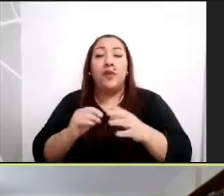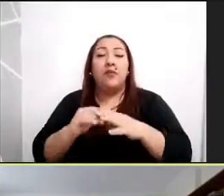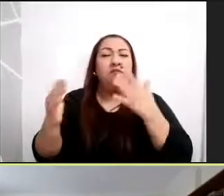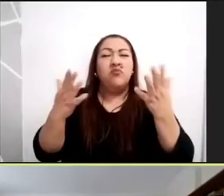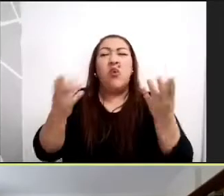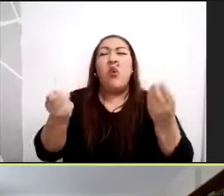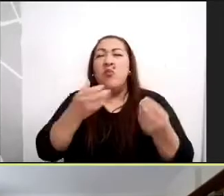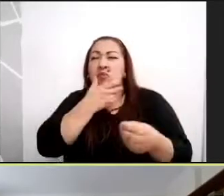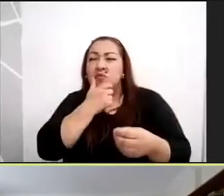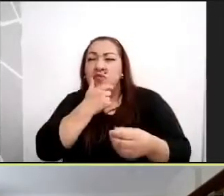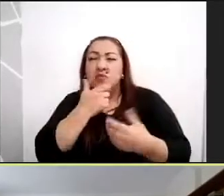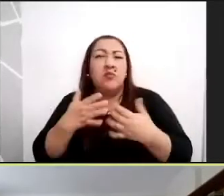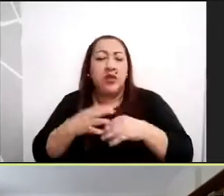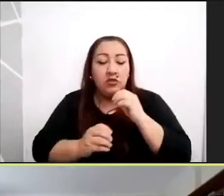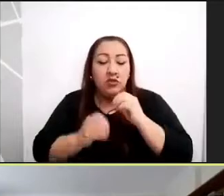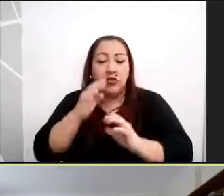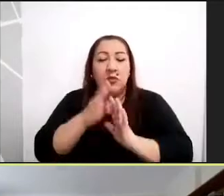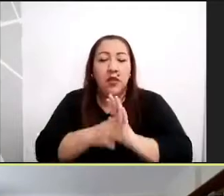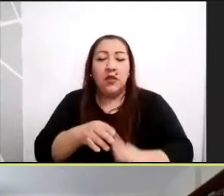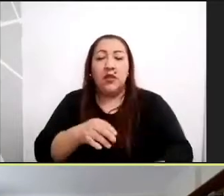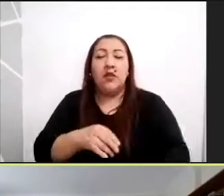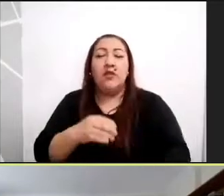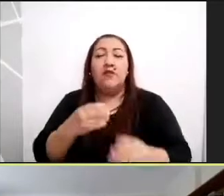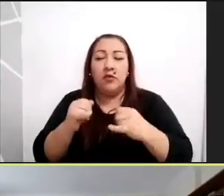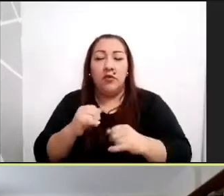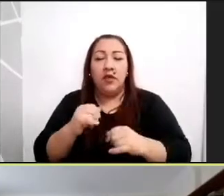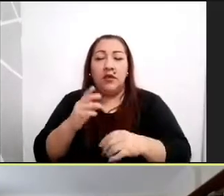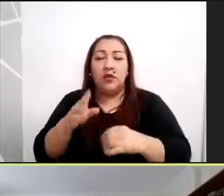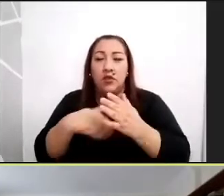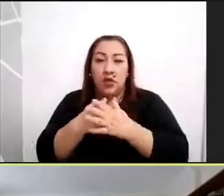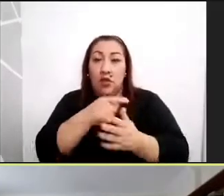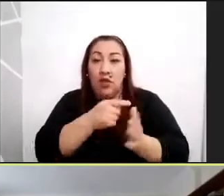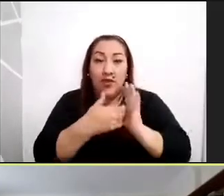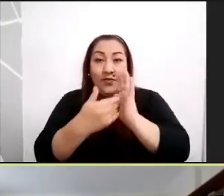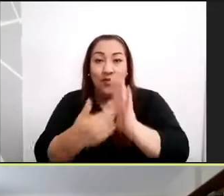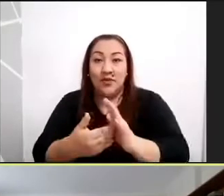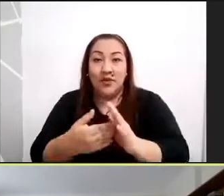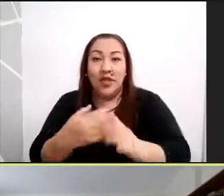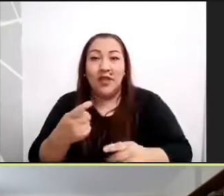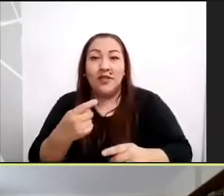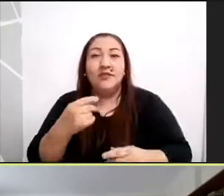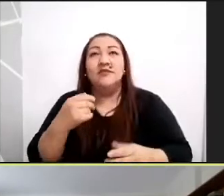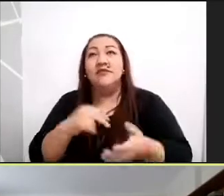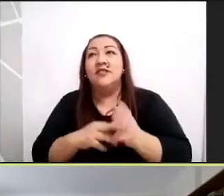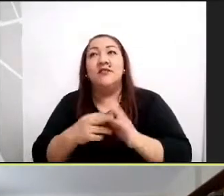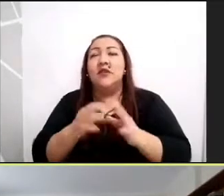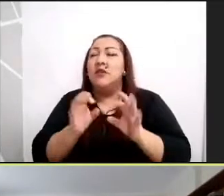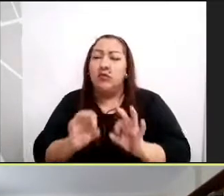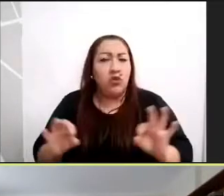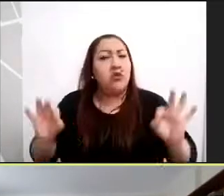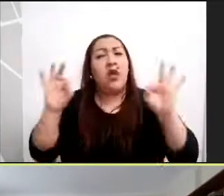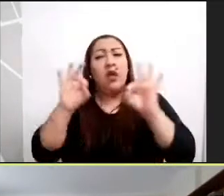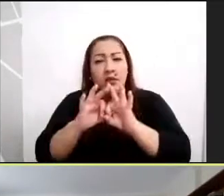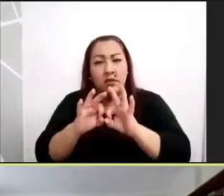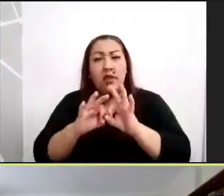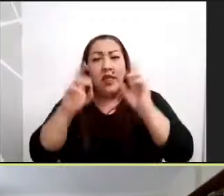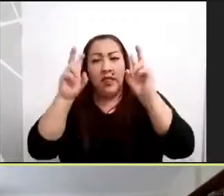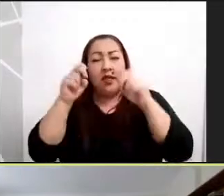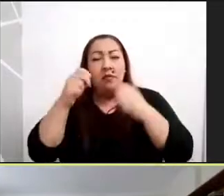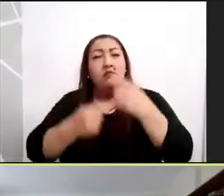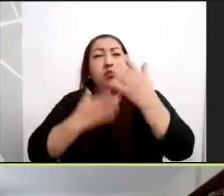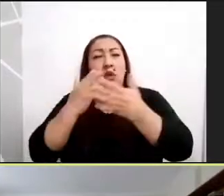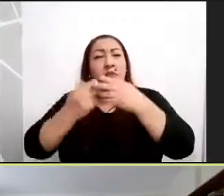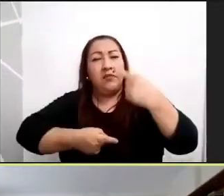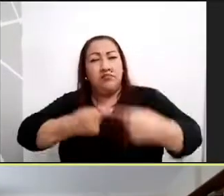intervención. El reporte de conflictos sociales que ellos producen, además, es una referencia indispensable en materia de conflictividad